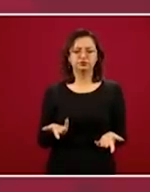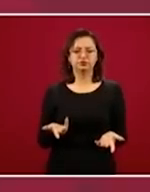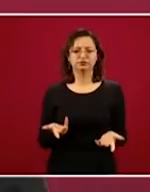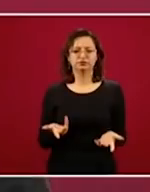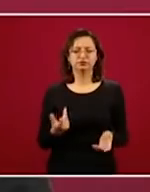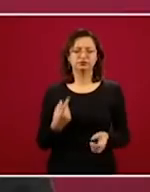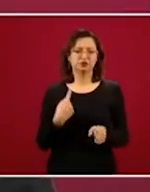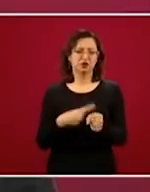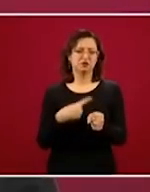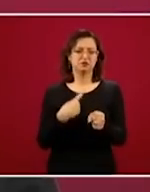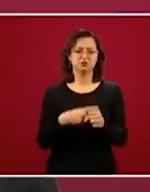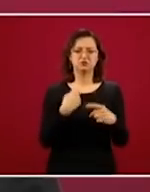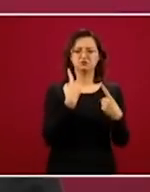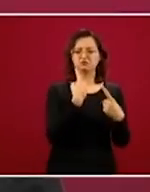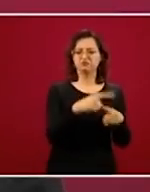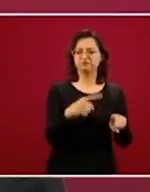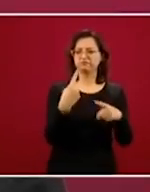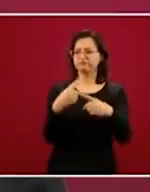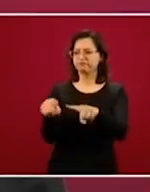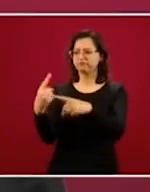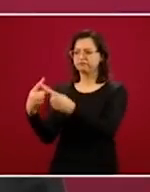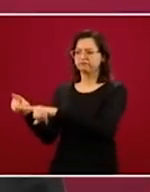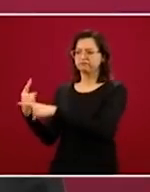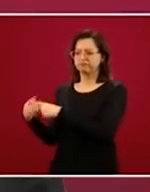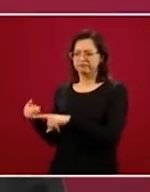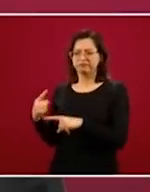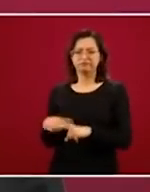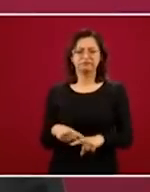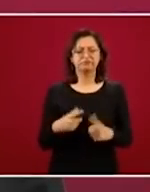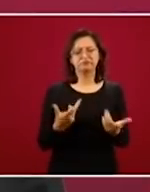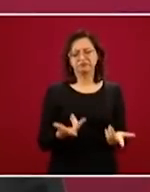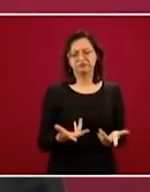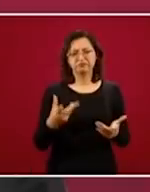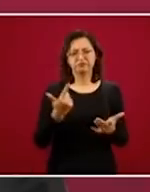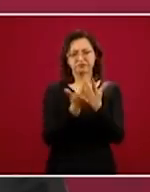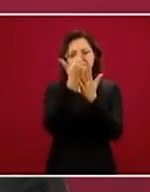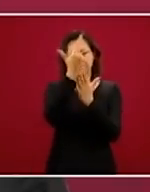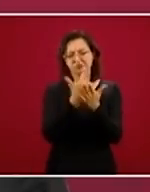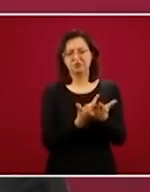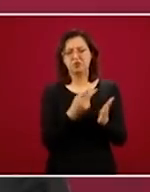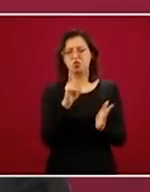enfermedades qué se tienen que atender